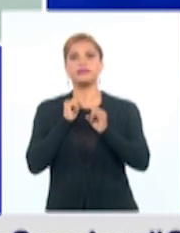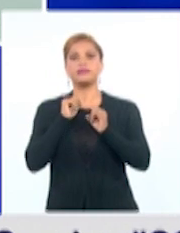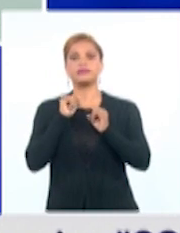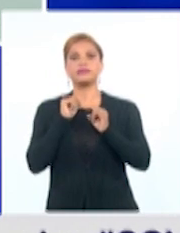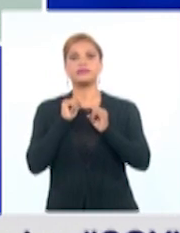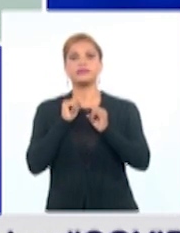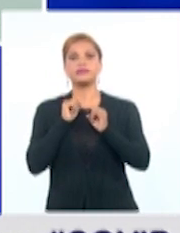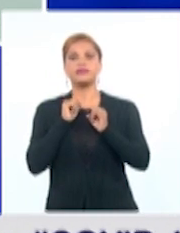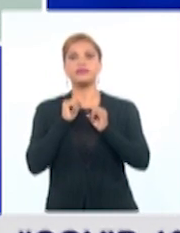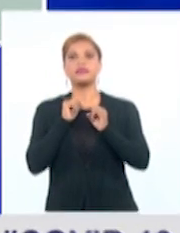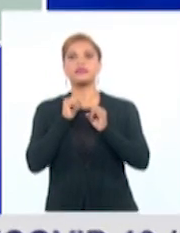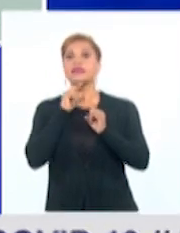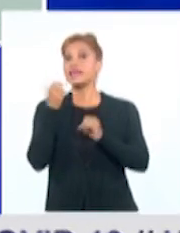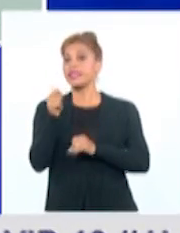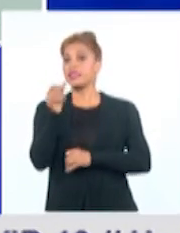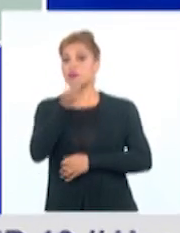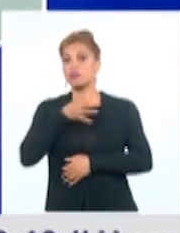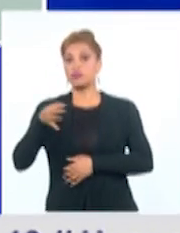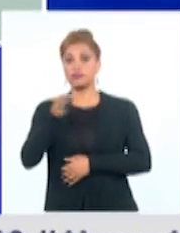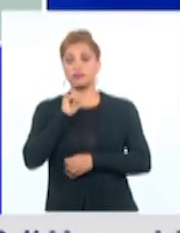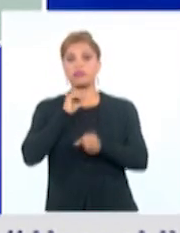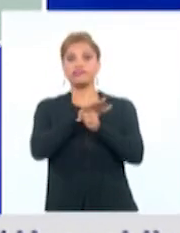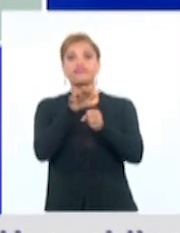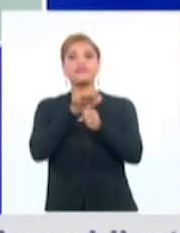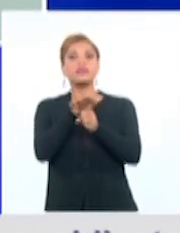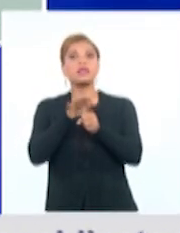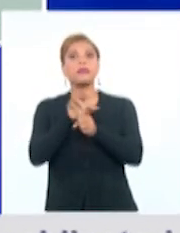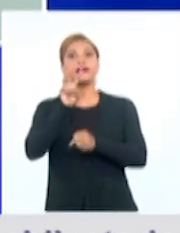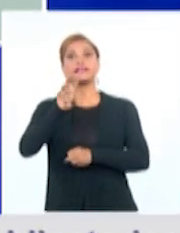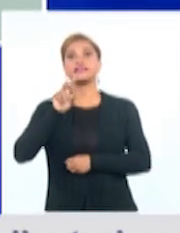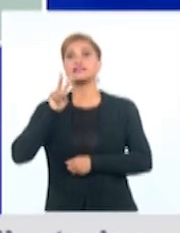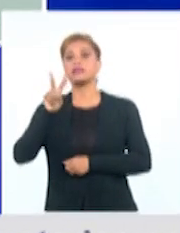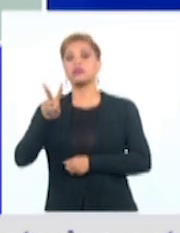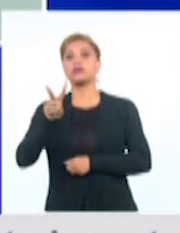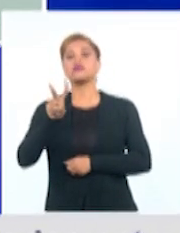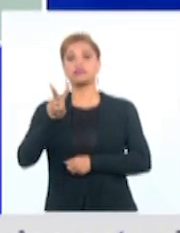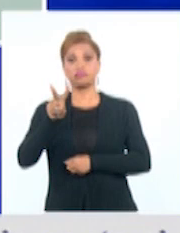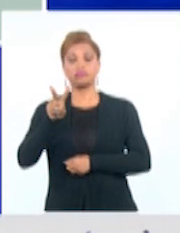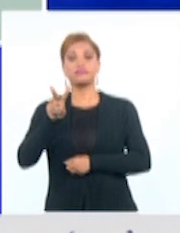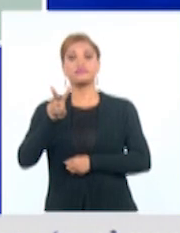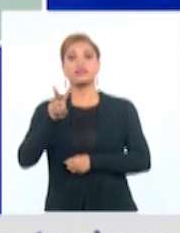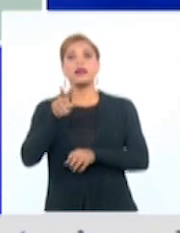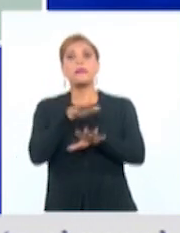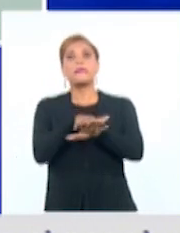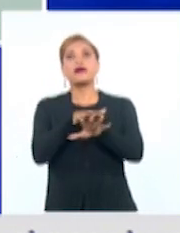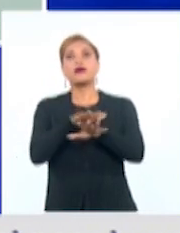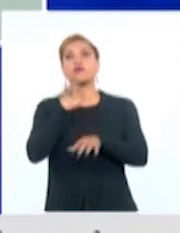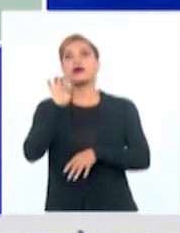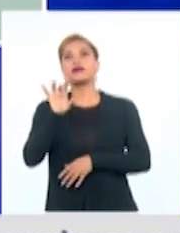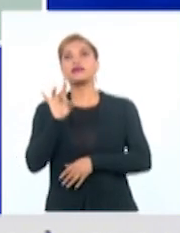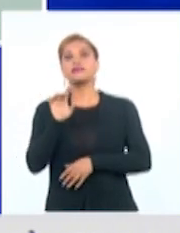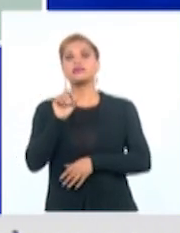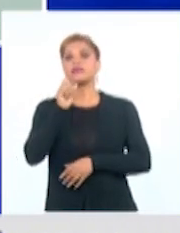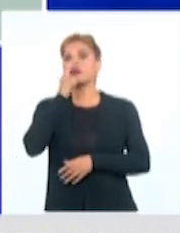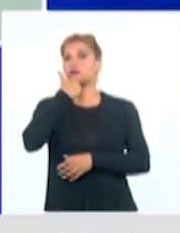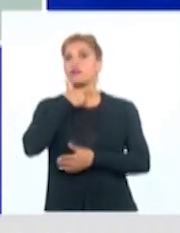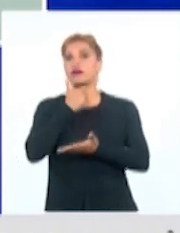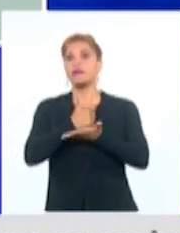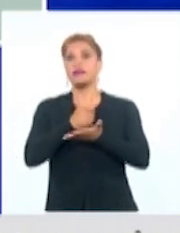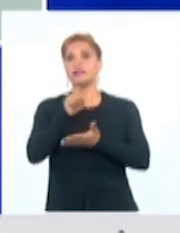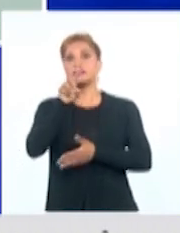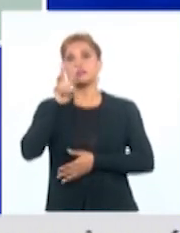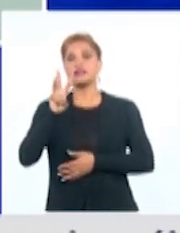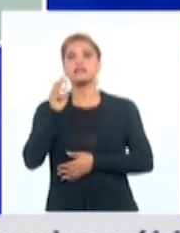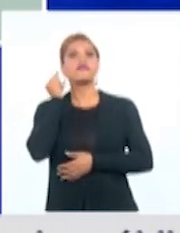sus 10 municipios. Chambas, 32 casos autóctonos, Majagua 15, Ciego de Ávila 13,